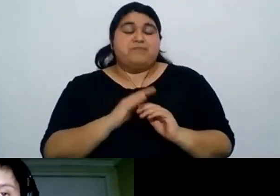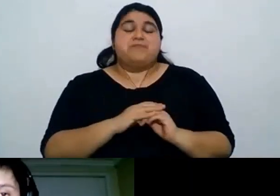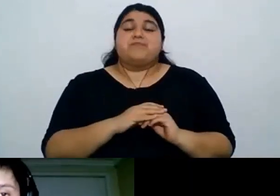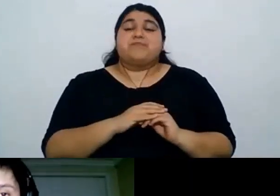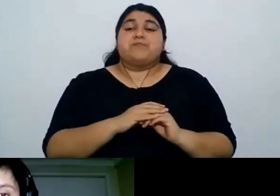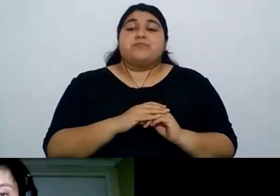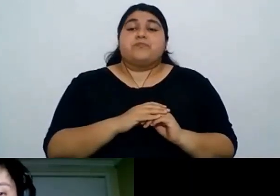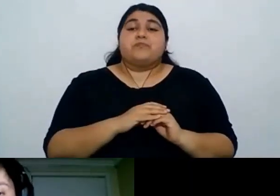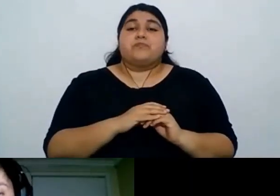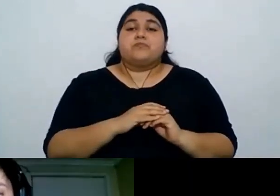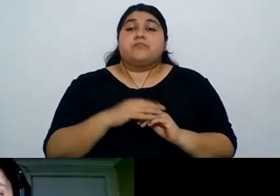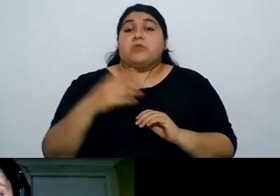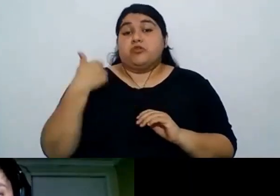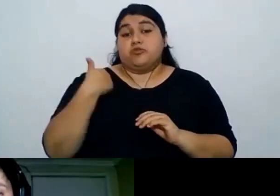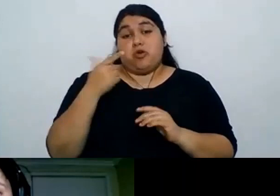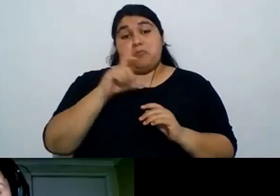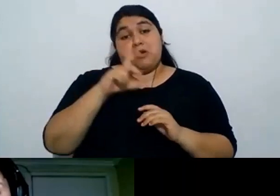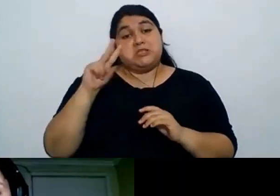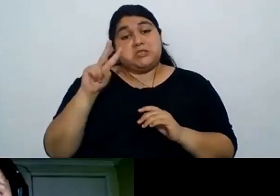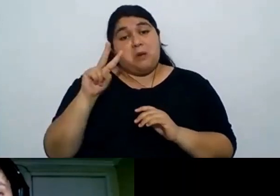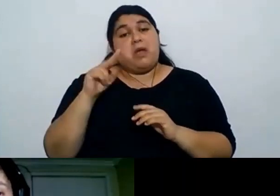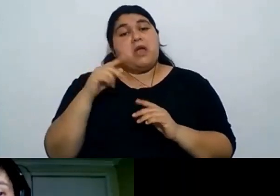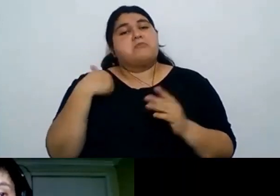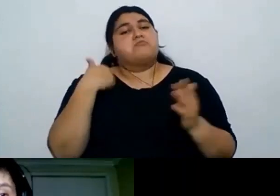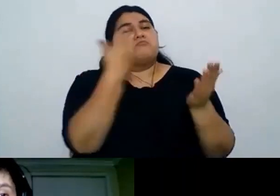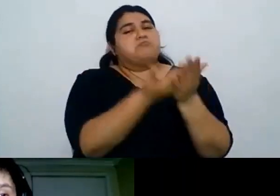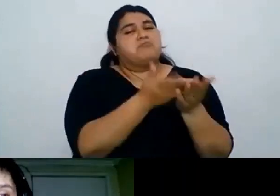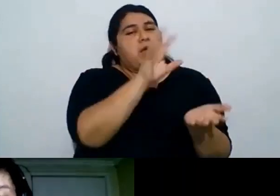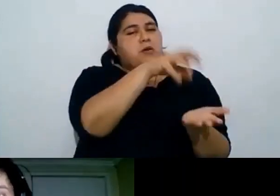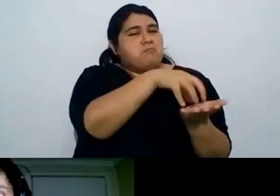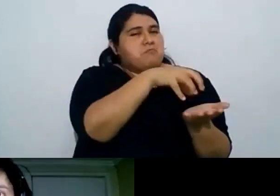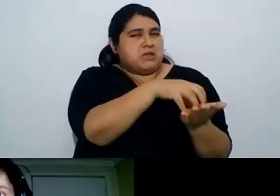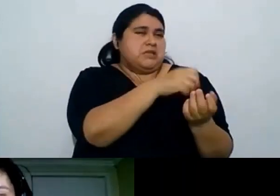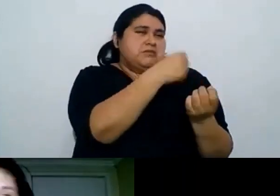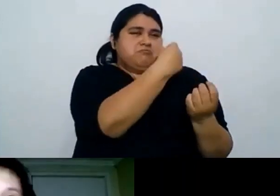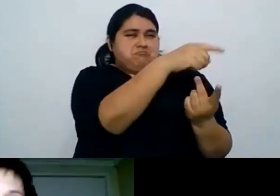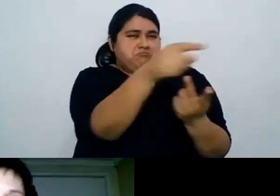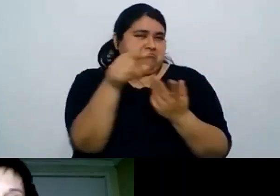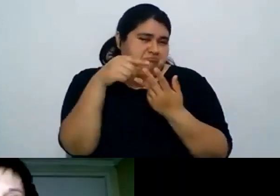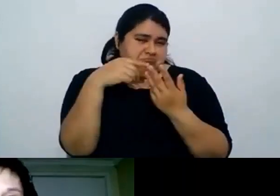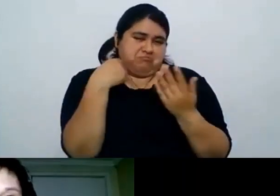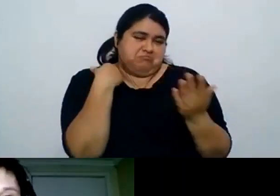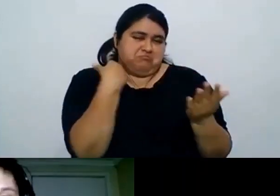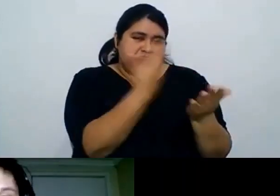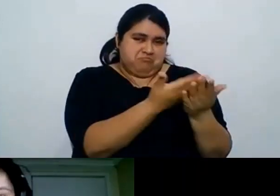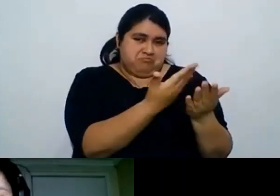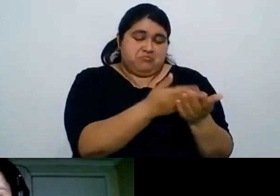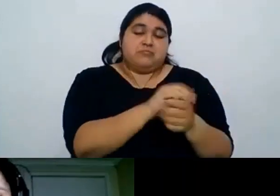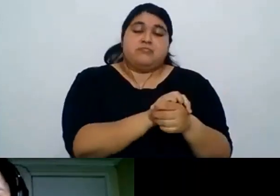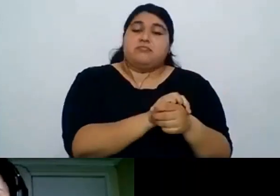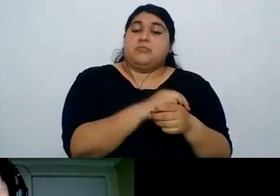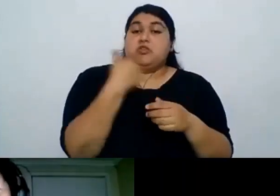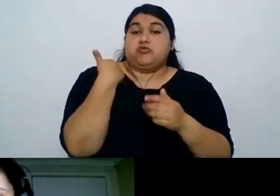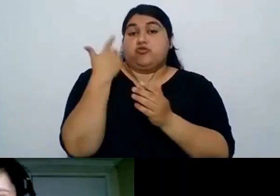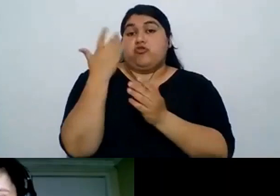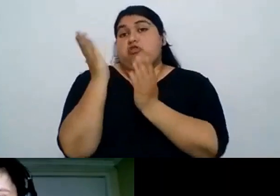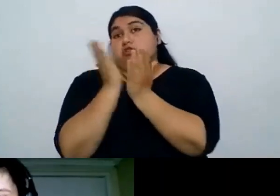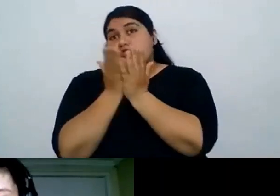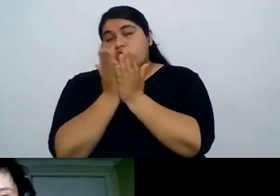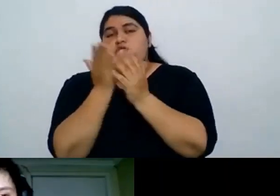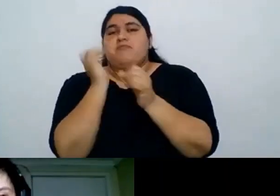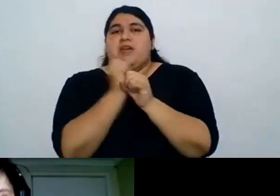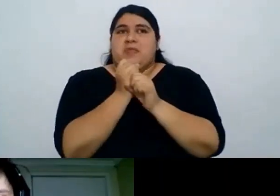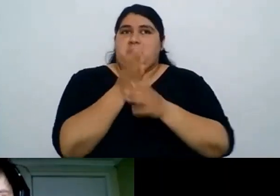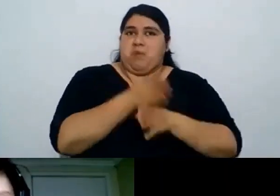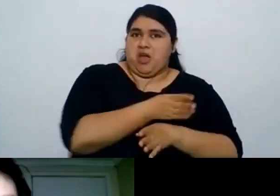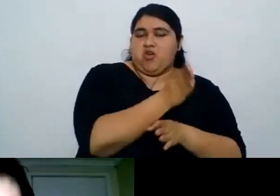cuando fui a dejar mi currículum a multitiendas, etcétera, porque aparte de estudiar trabajo, me